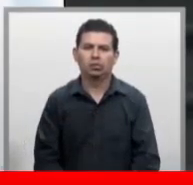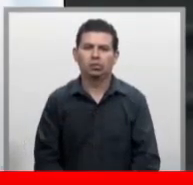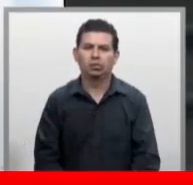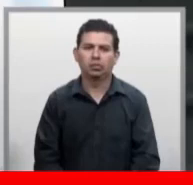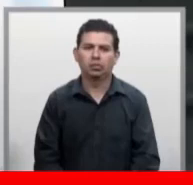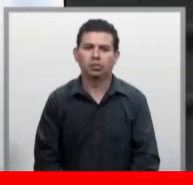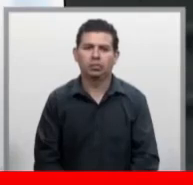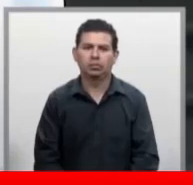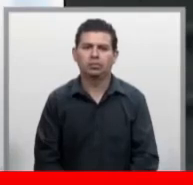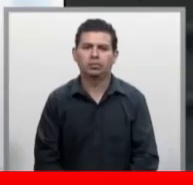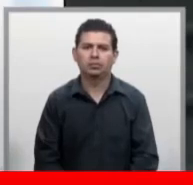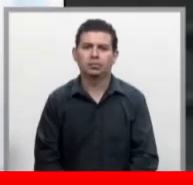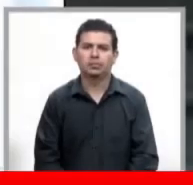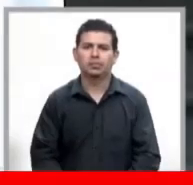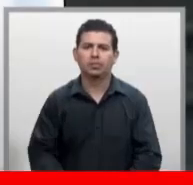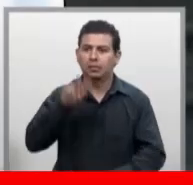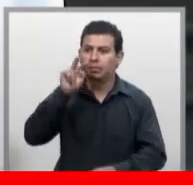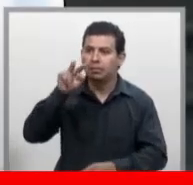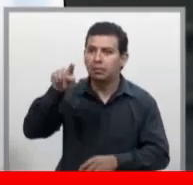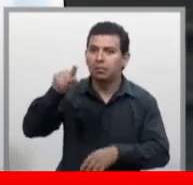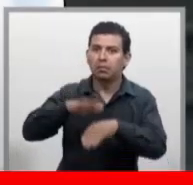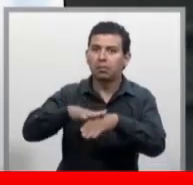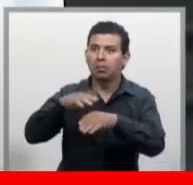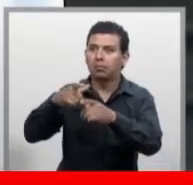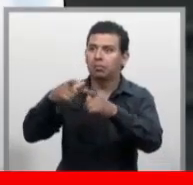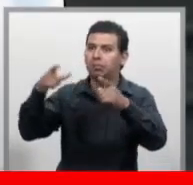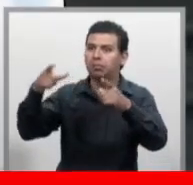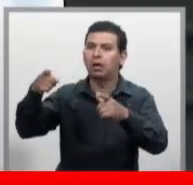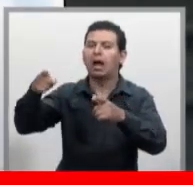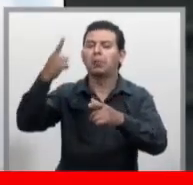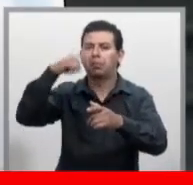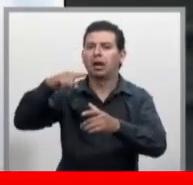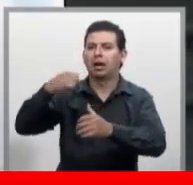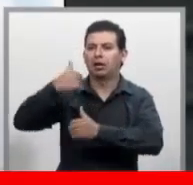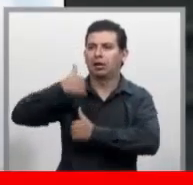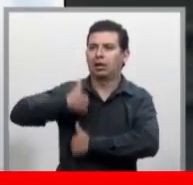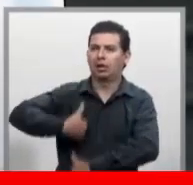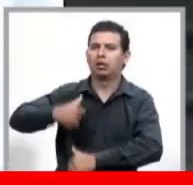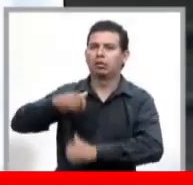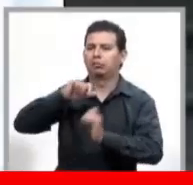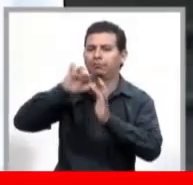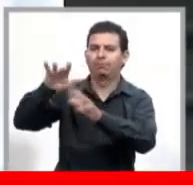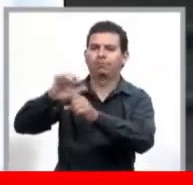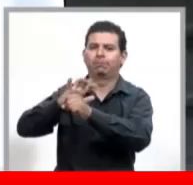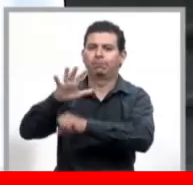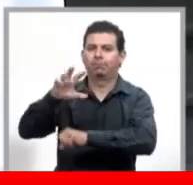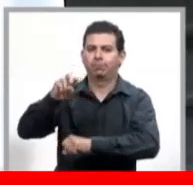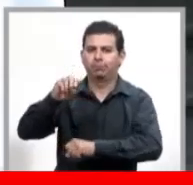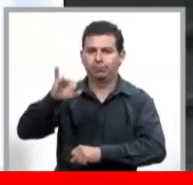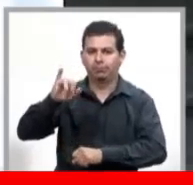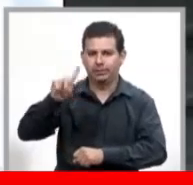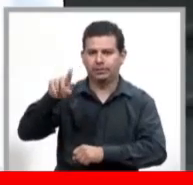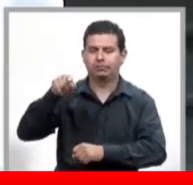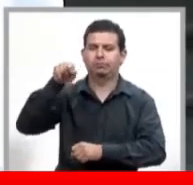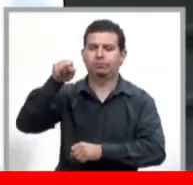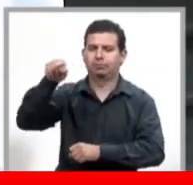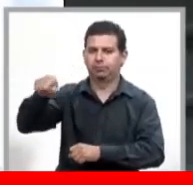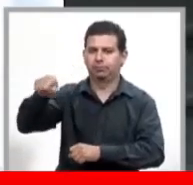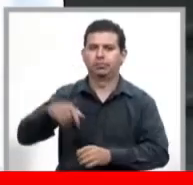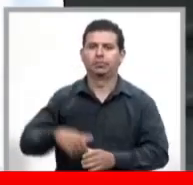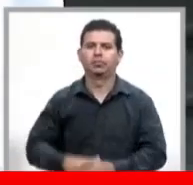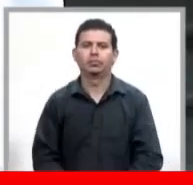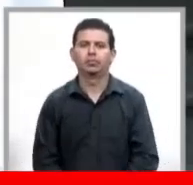más proclives a incrementar el contagio y que también estaremos cerrando